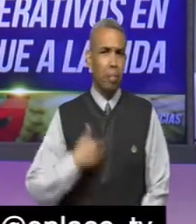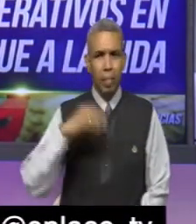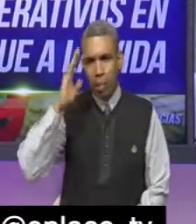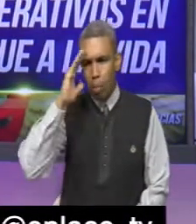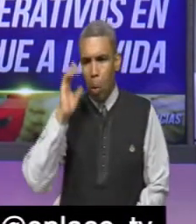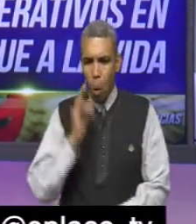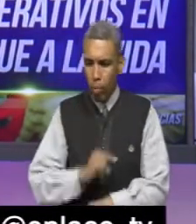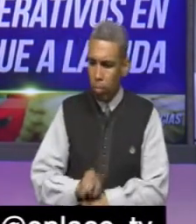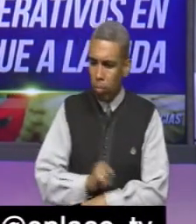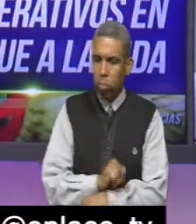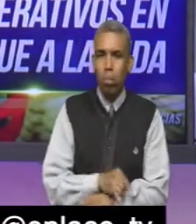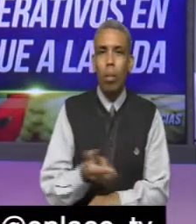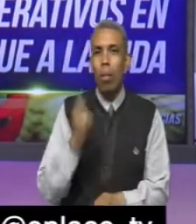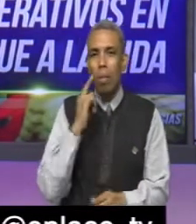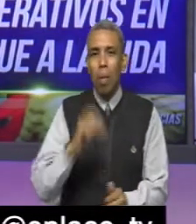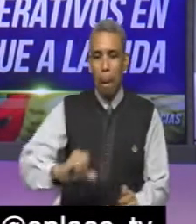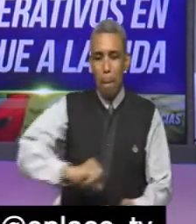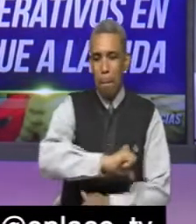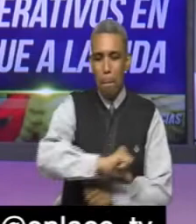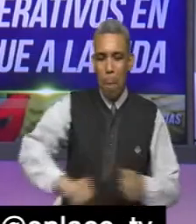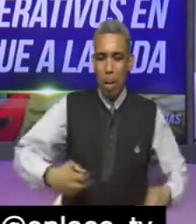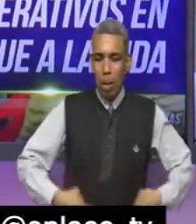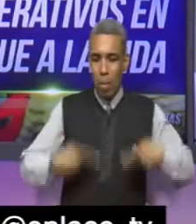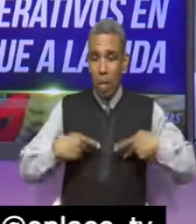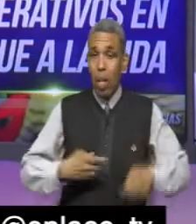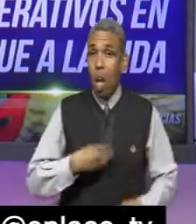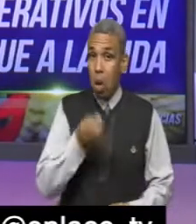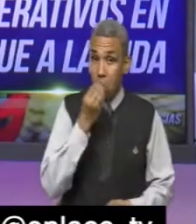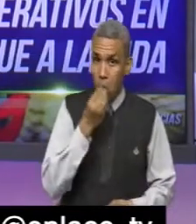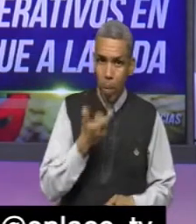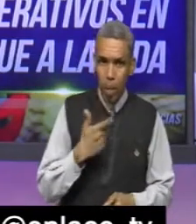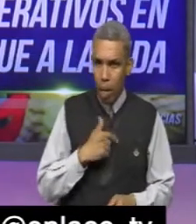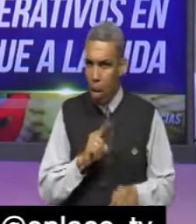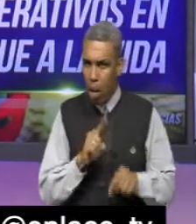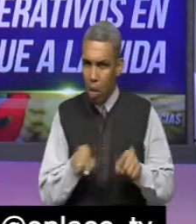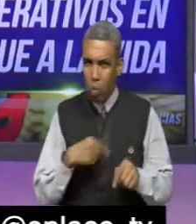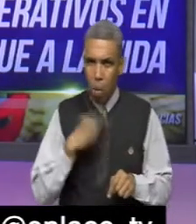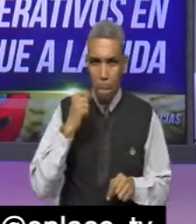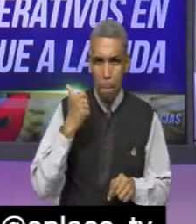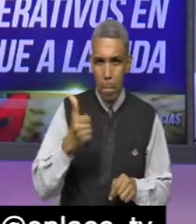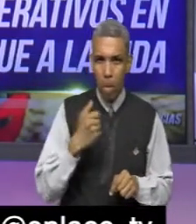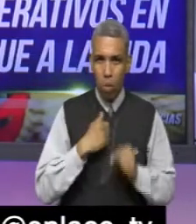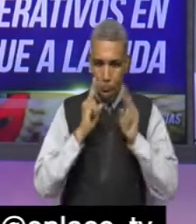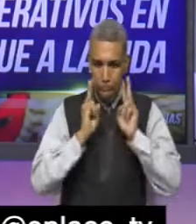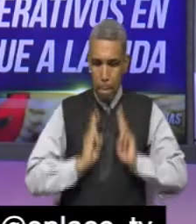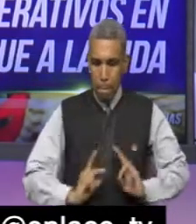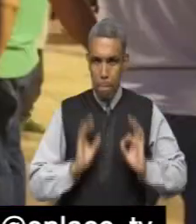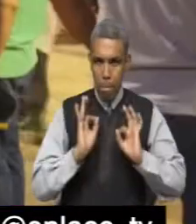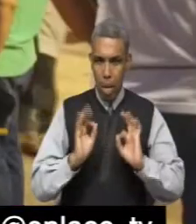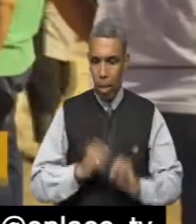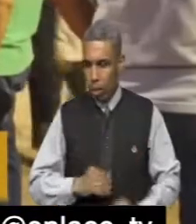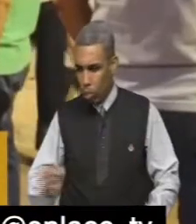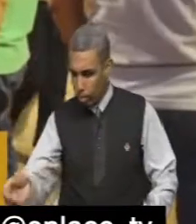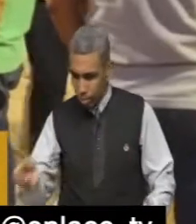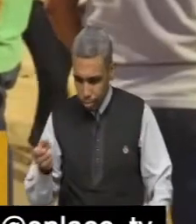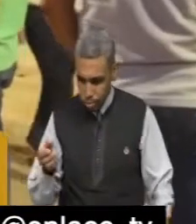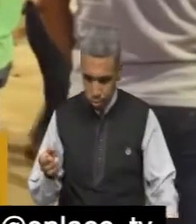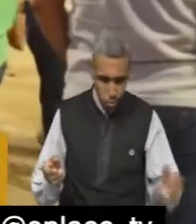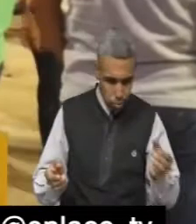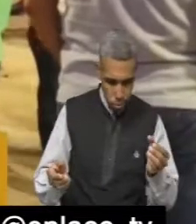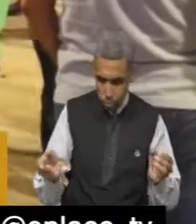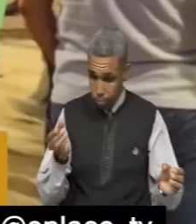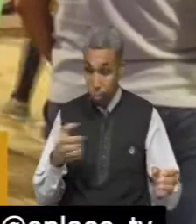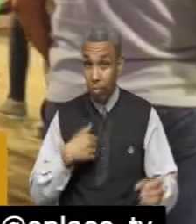de comidas en el Parque a la Vida. Se decomisaron varios productos que no cumplían con normas sanitarias. En esta zona se verificó que